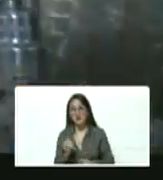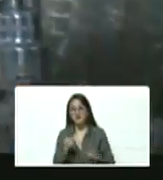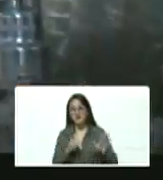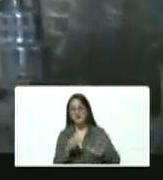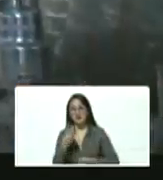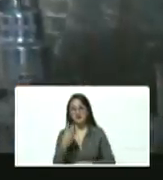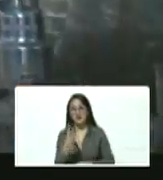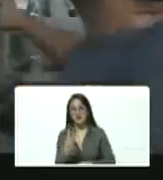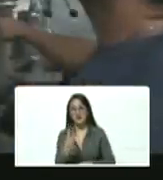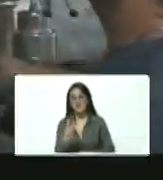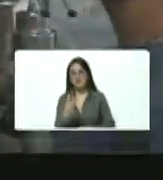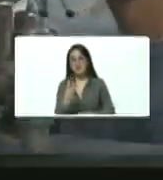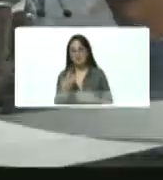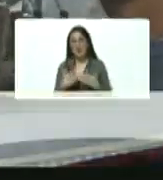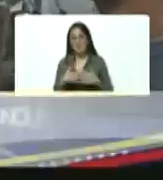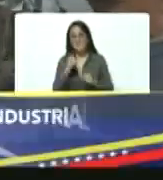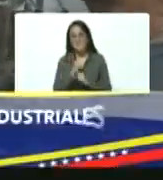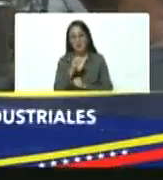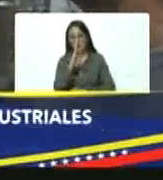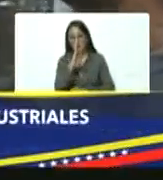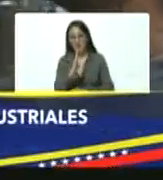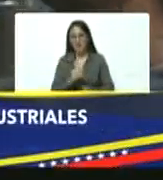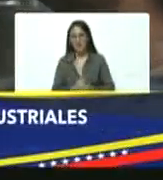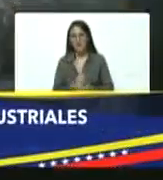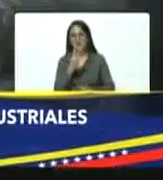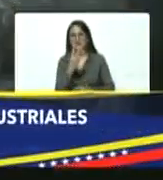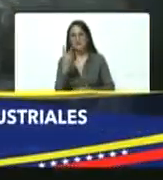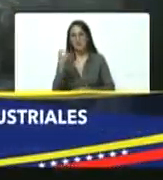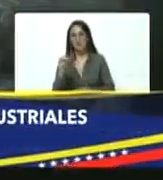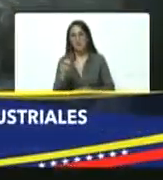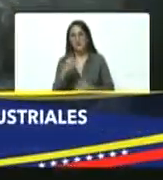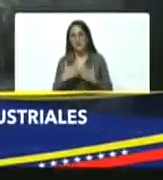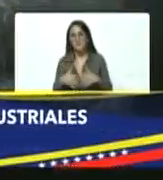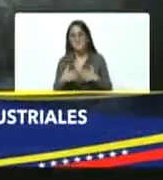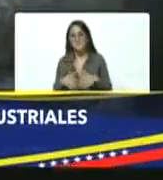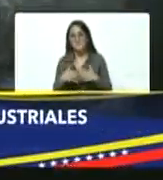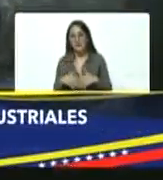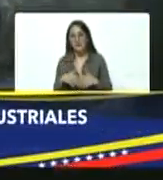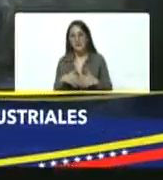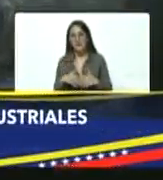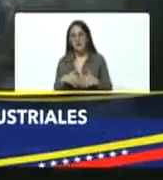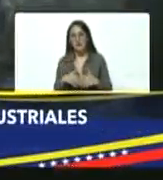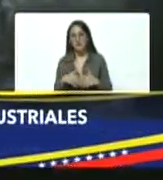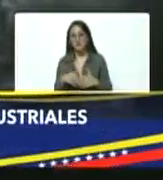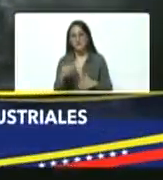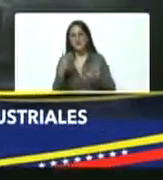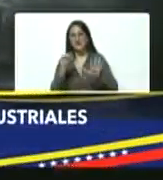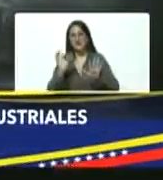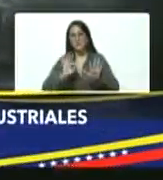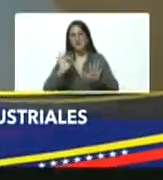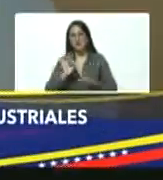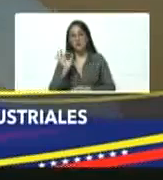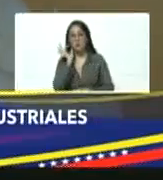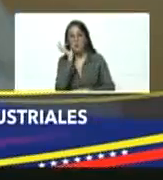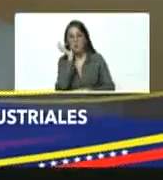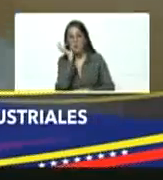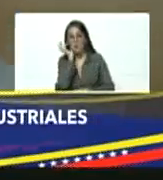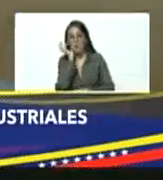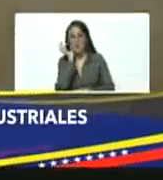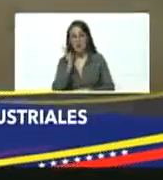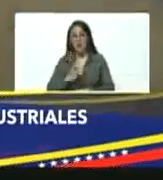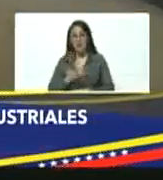63 empleos directos y 320 empleos indirectos, de los cuales el 70% son mujeres. Puedo